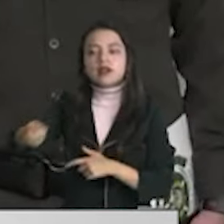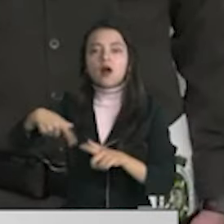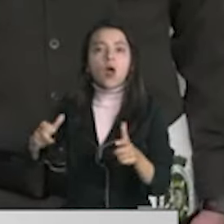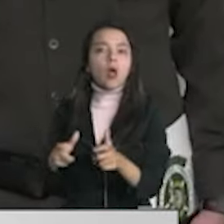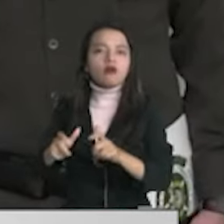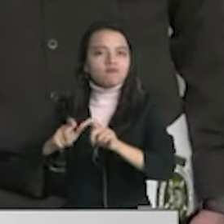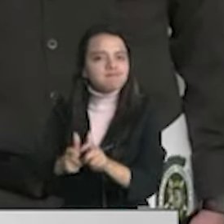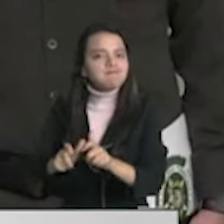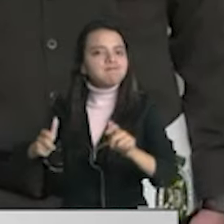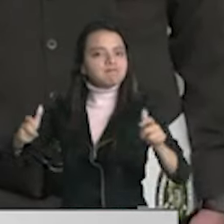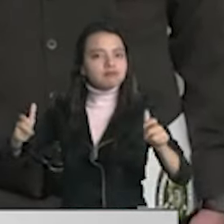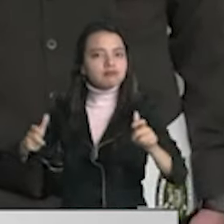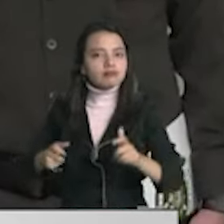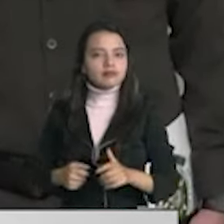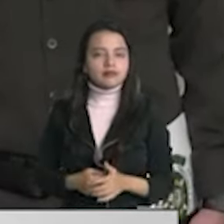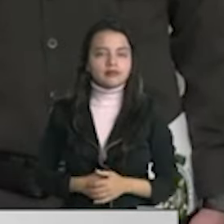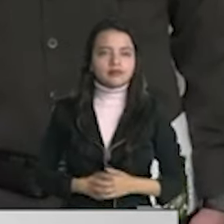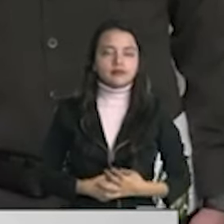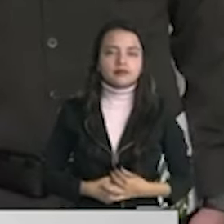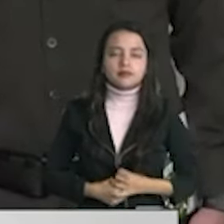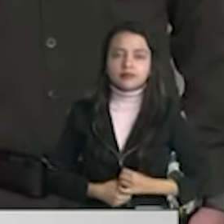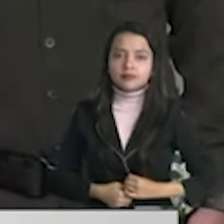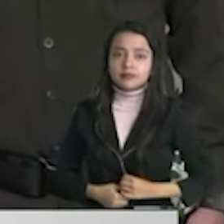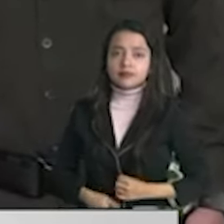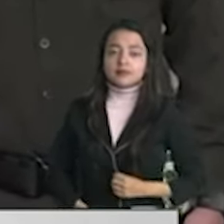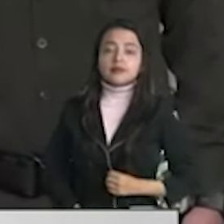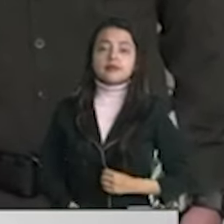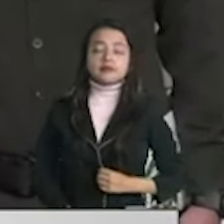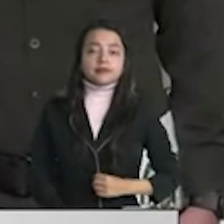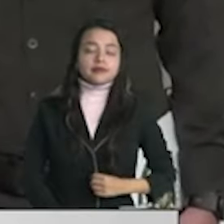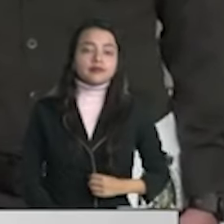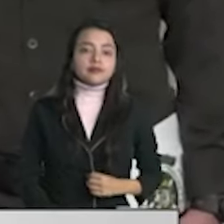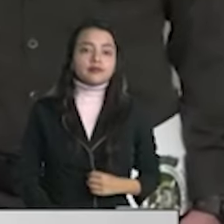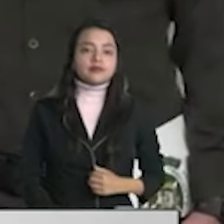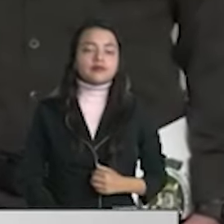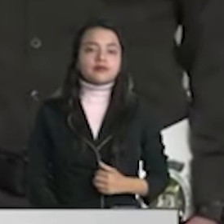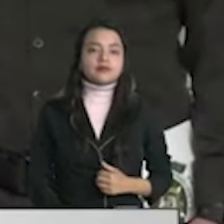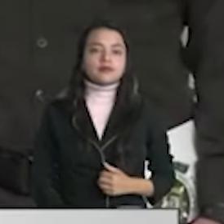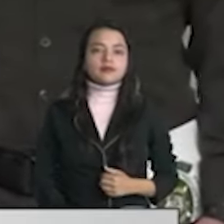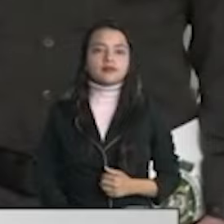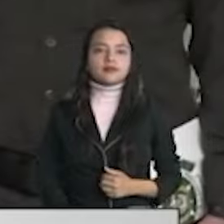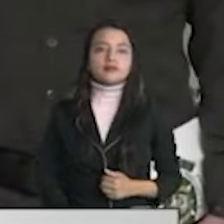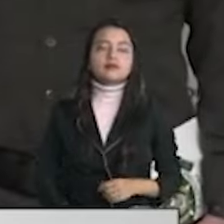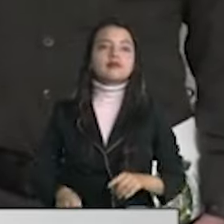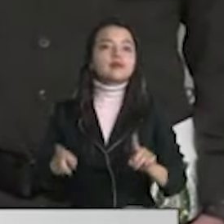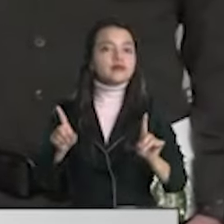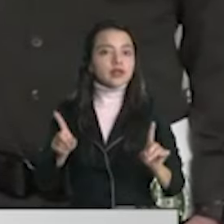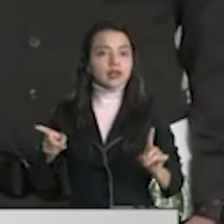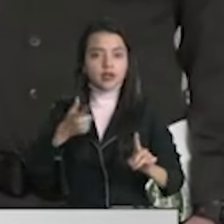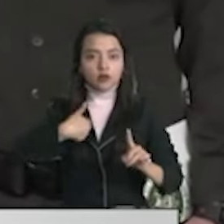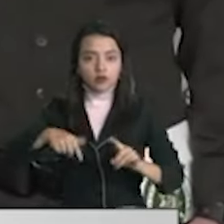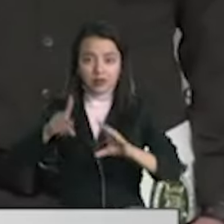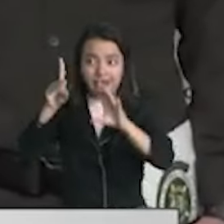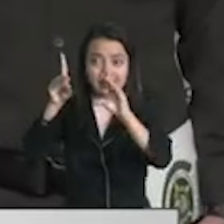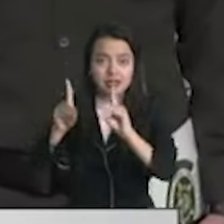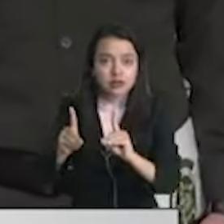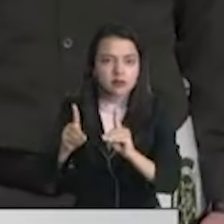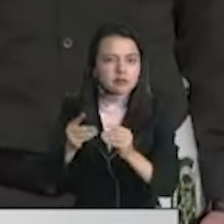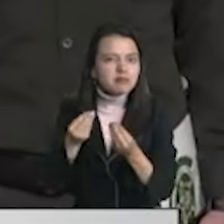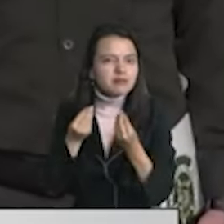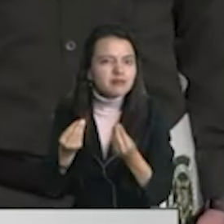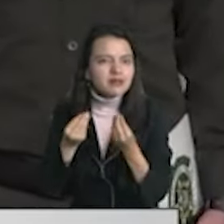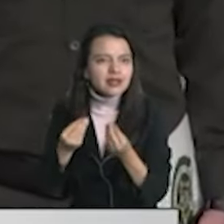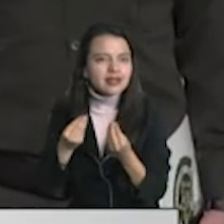incrementarse también, y que se han tomado decisiones para que las